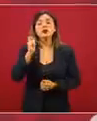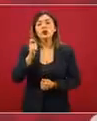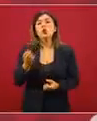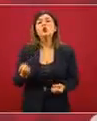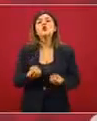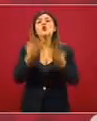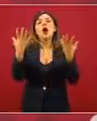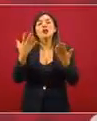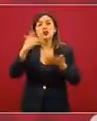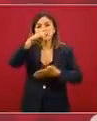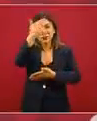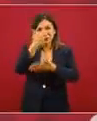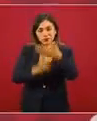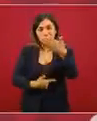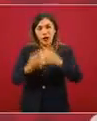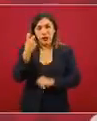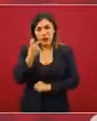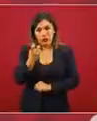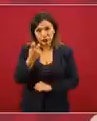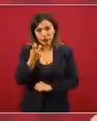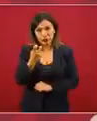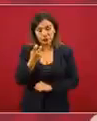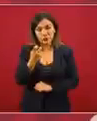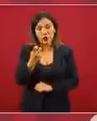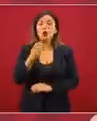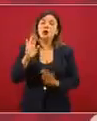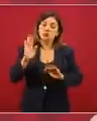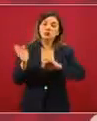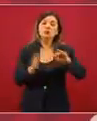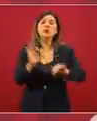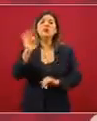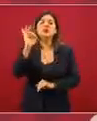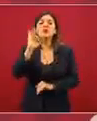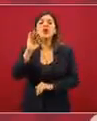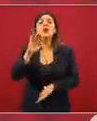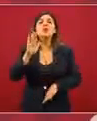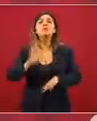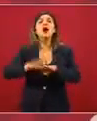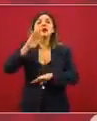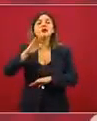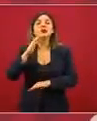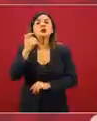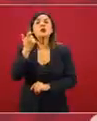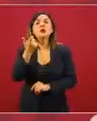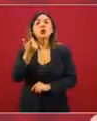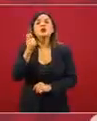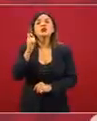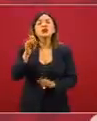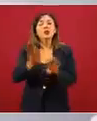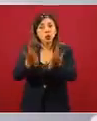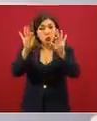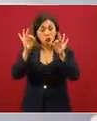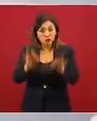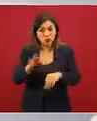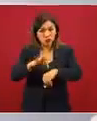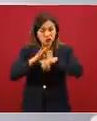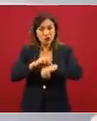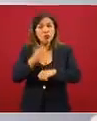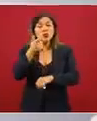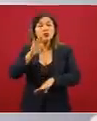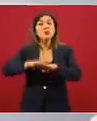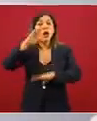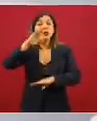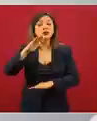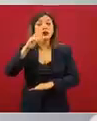cuantitativos. Si hablamos de incrementos en términos reales,